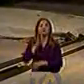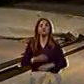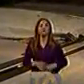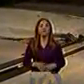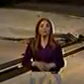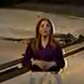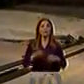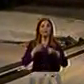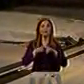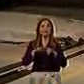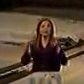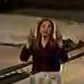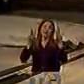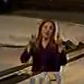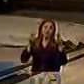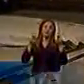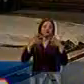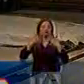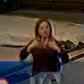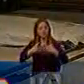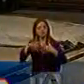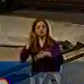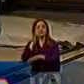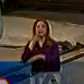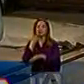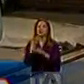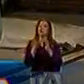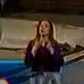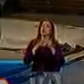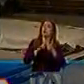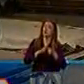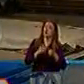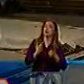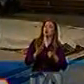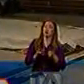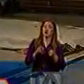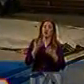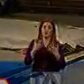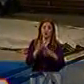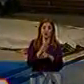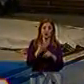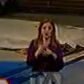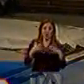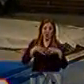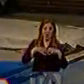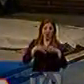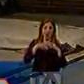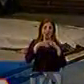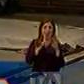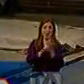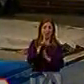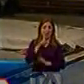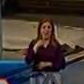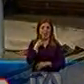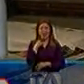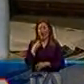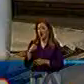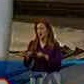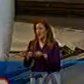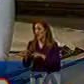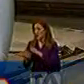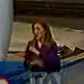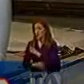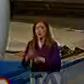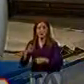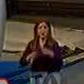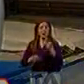Desde distintos sectores aseguran que esto podría traer problemas en su competitividad. El ministro de Producción y Comercio Exterior, Pablo Campana, dijo